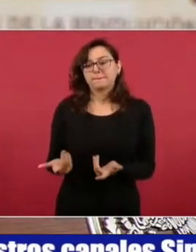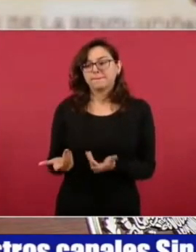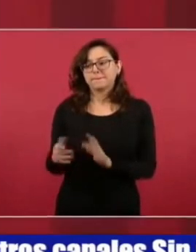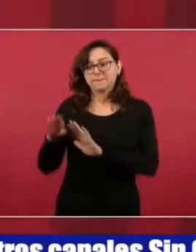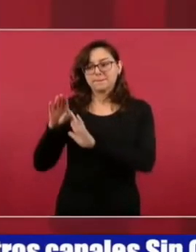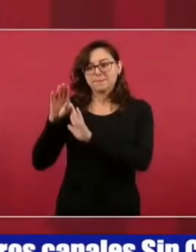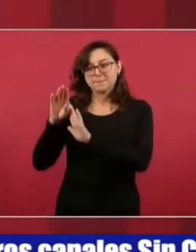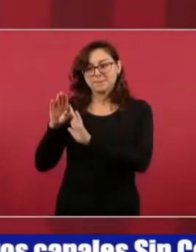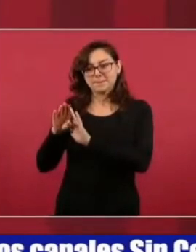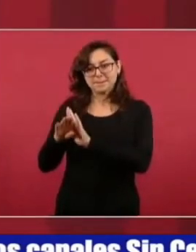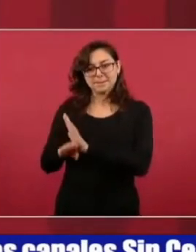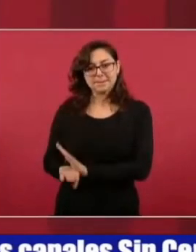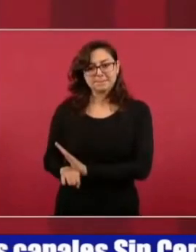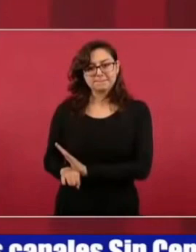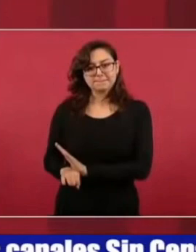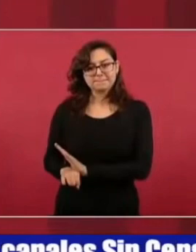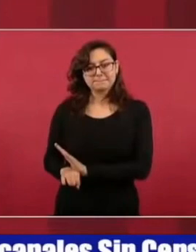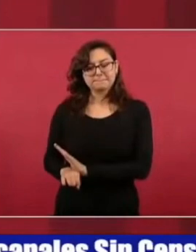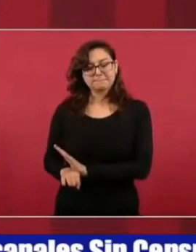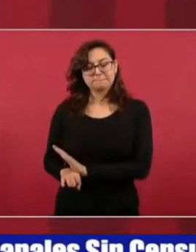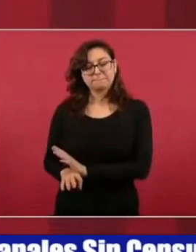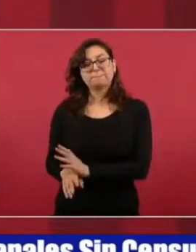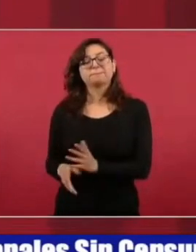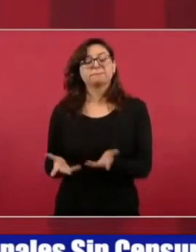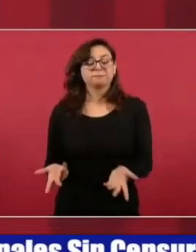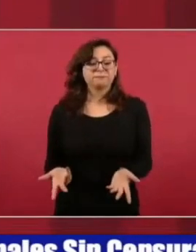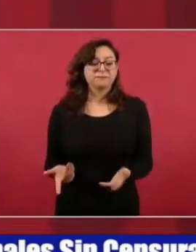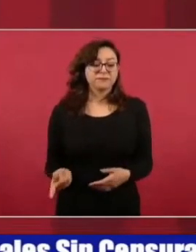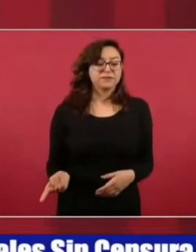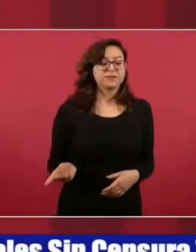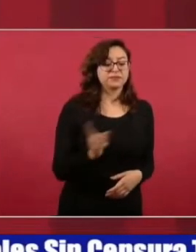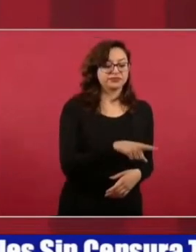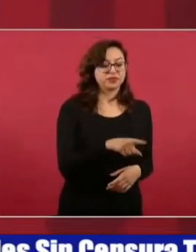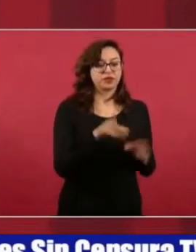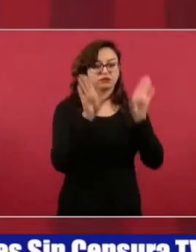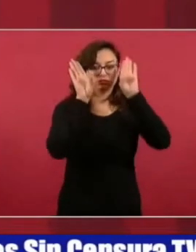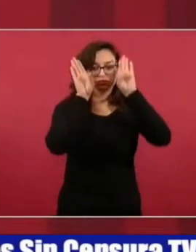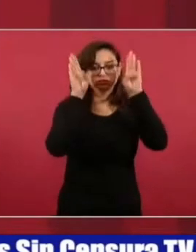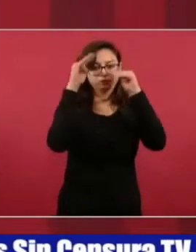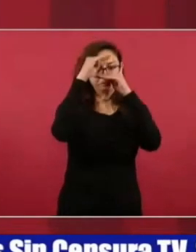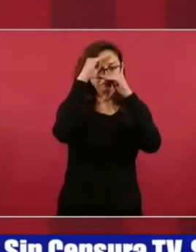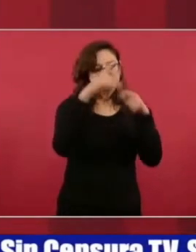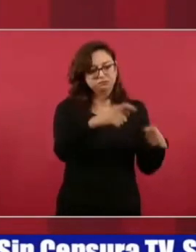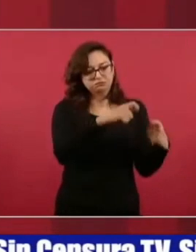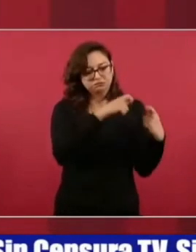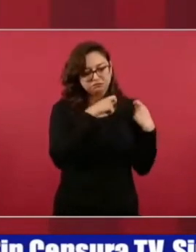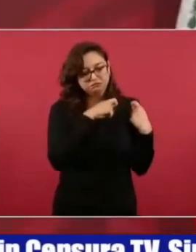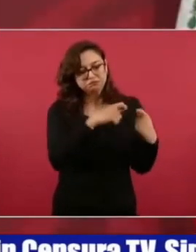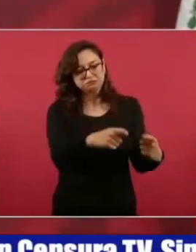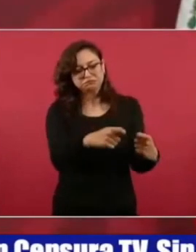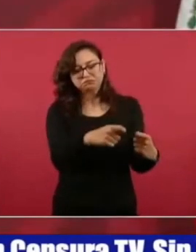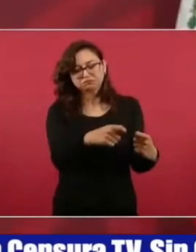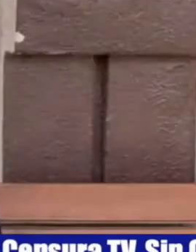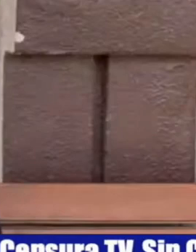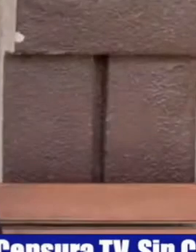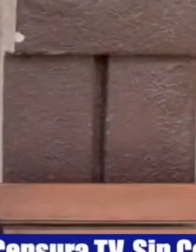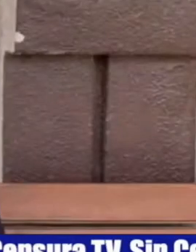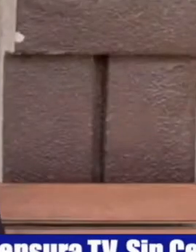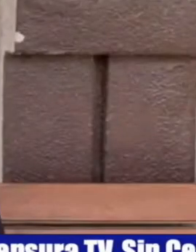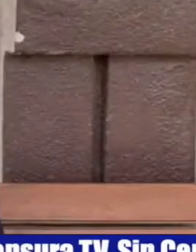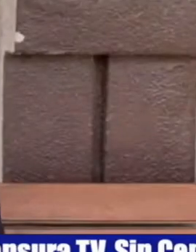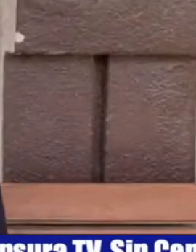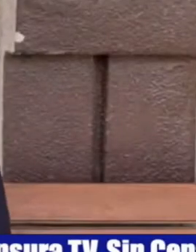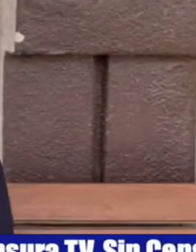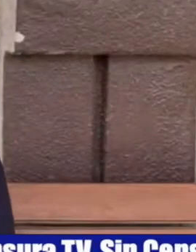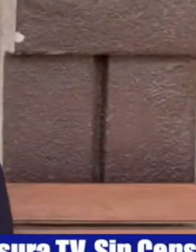tomaría mucho tiempo, no le tomaría muchas décadas, no le tomaría siglos para desbancar a Estados Unidos